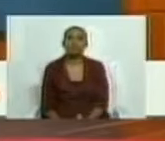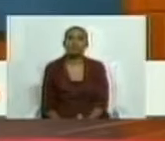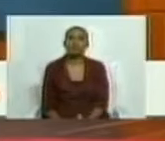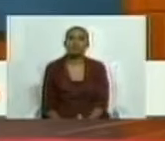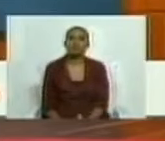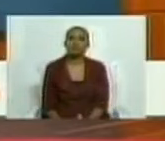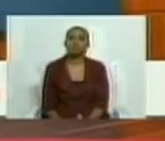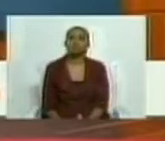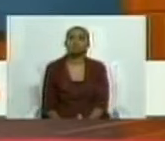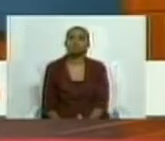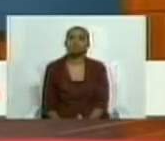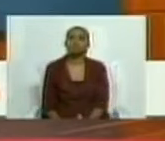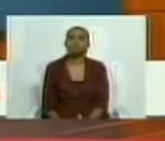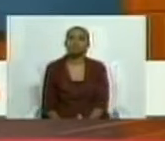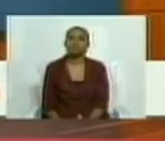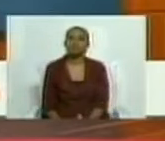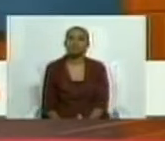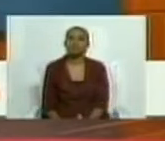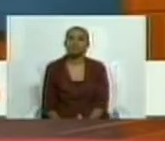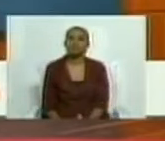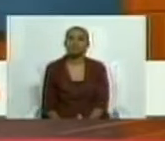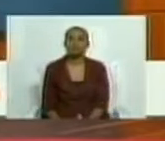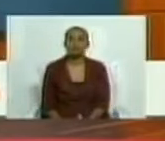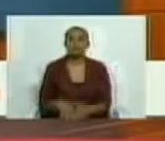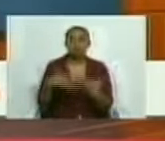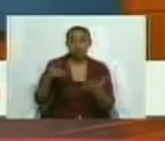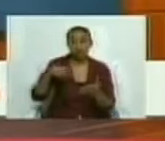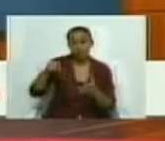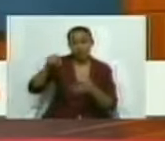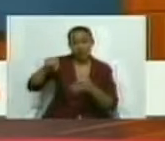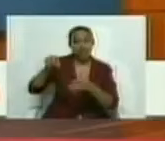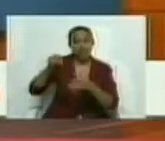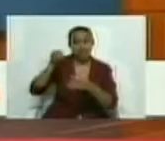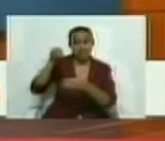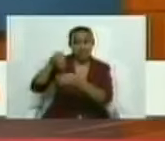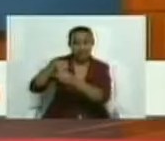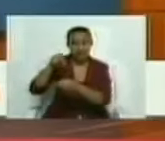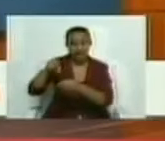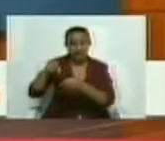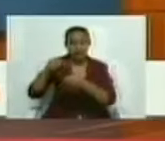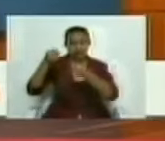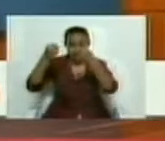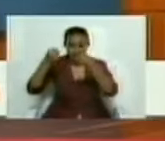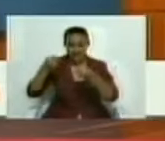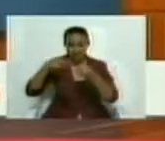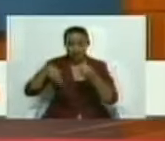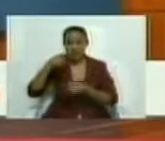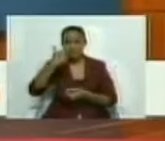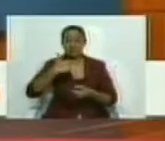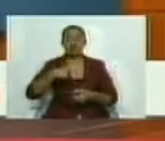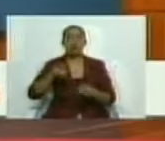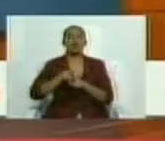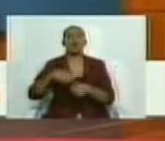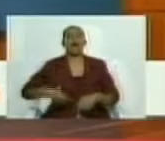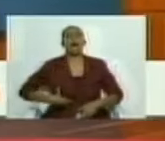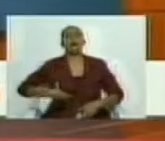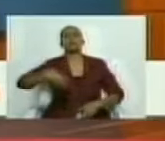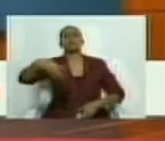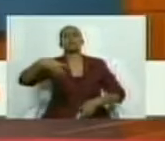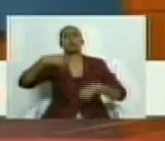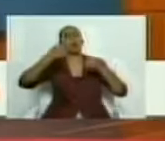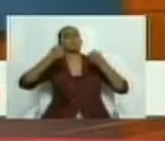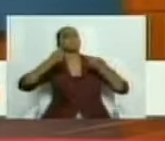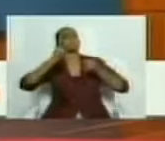e indirecta contribuyeron al crecimiento económico de dicha banda criminal en esta etapa se han realizado